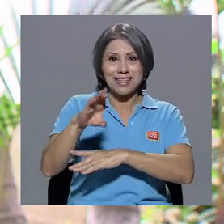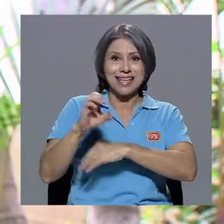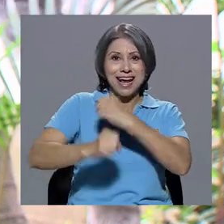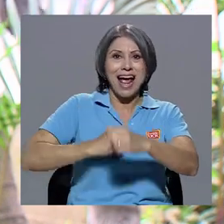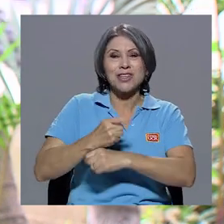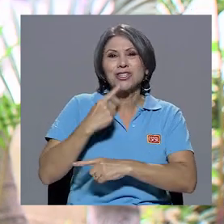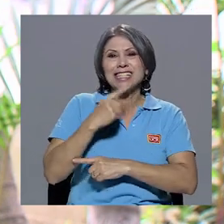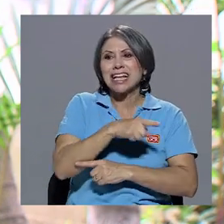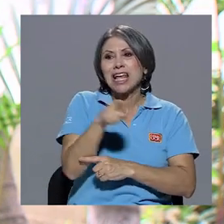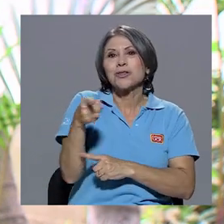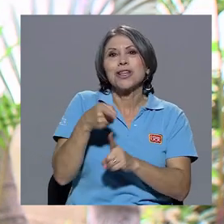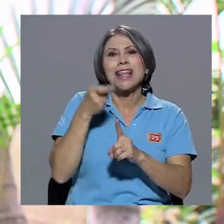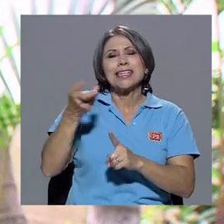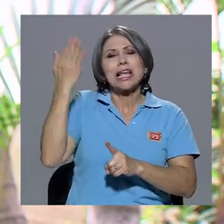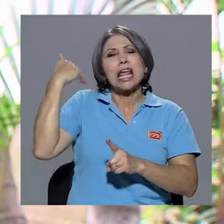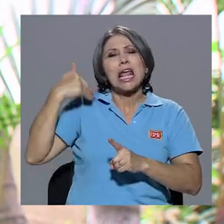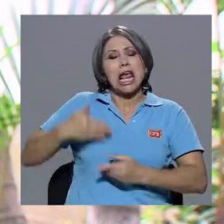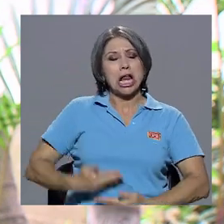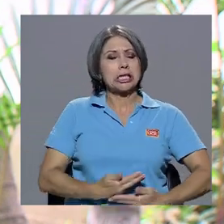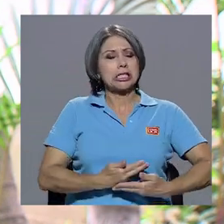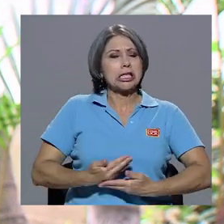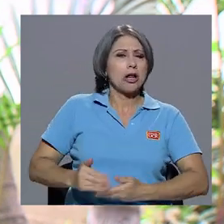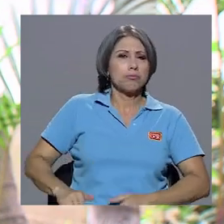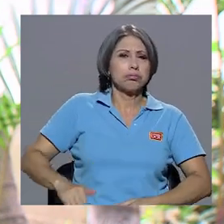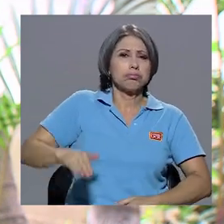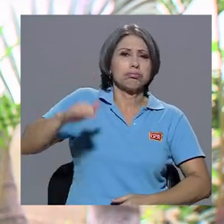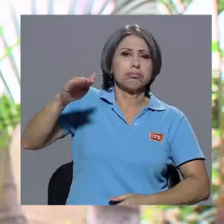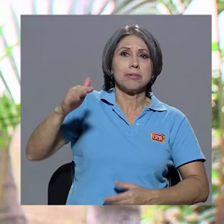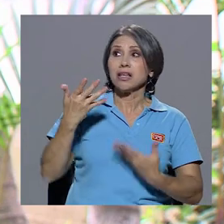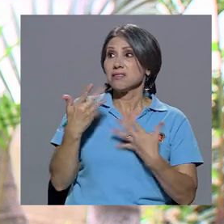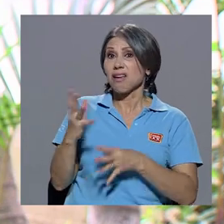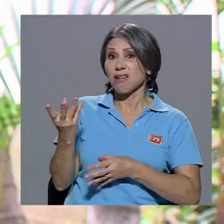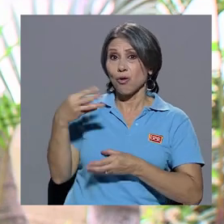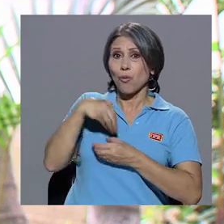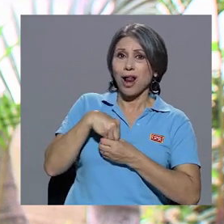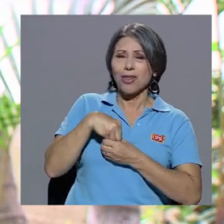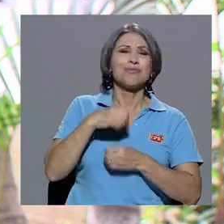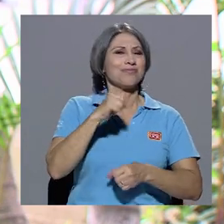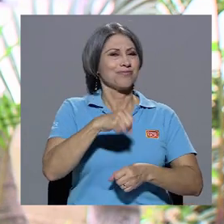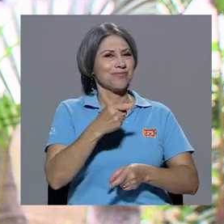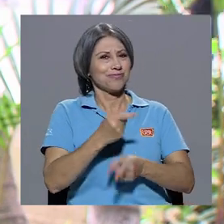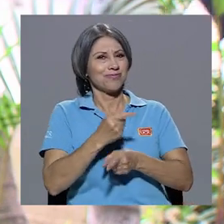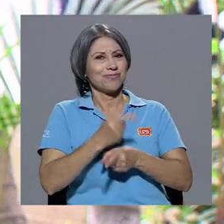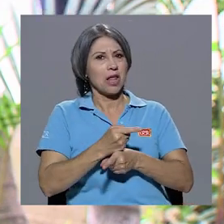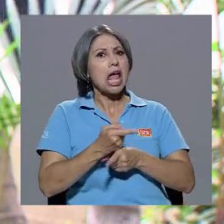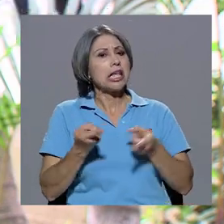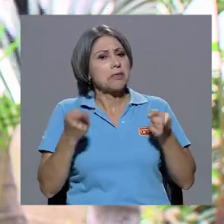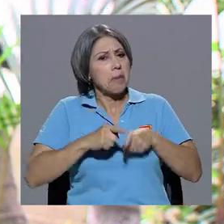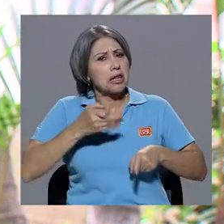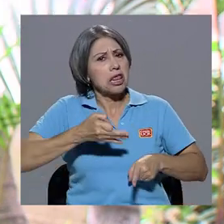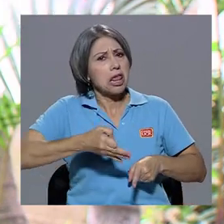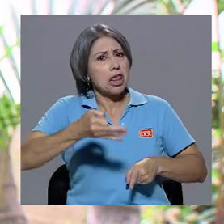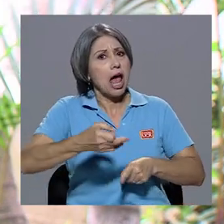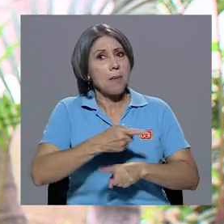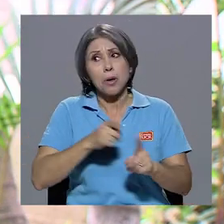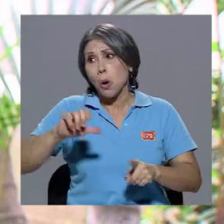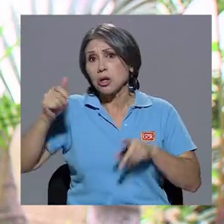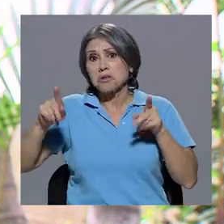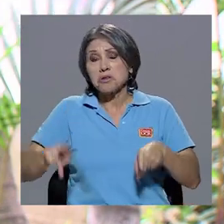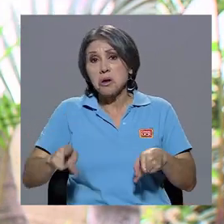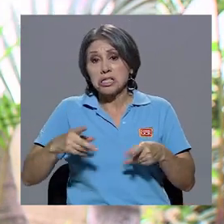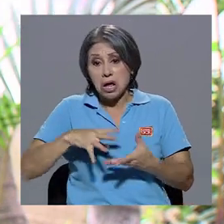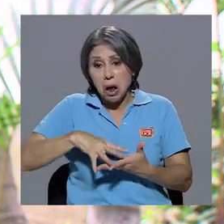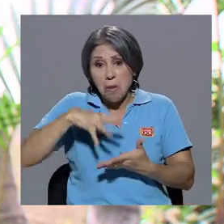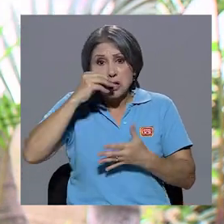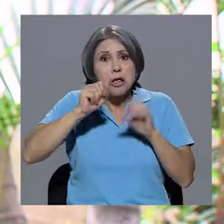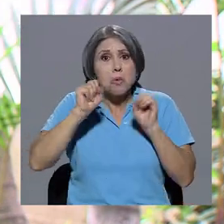practican desde básicamente desde que nacieron, porque eso es su cultura, son sus hábitos. Exactamente, entonces parte de su día a día, pero los que no, los que lo estamos aprendiendo,